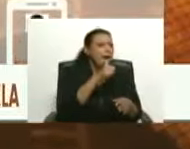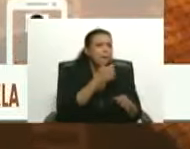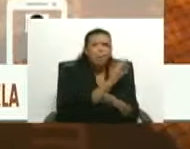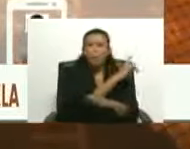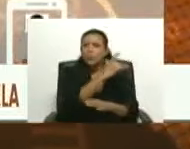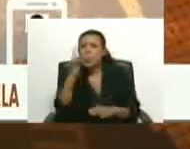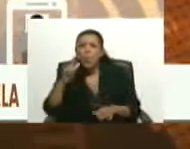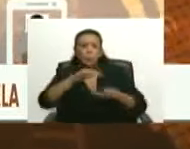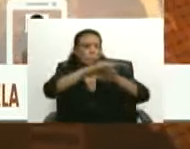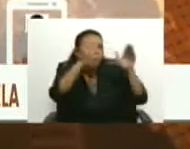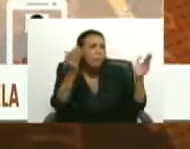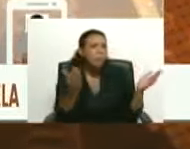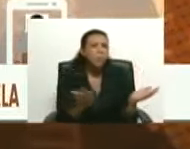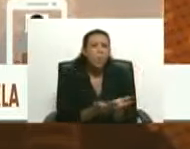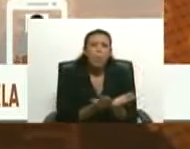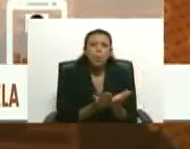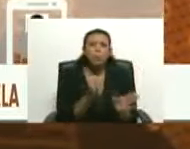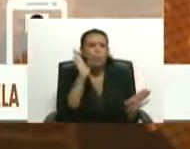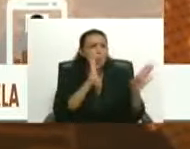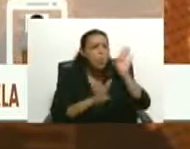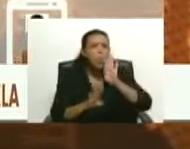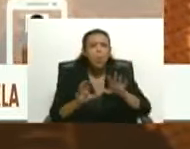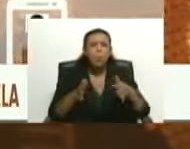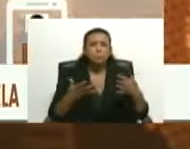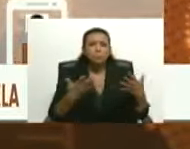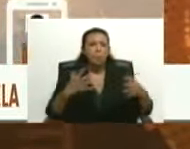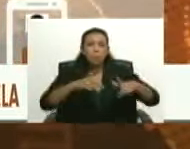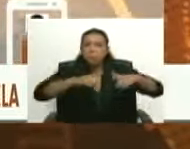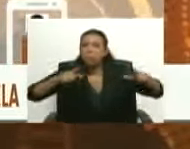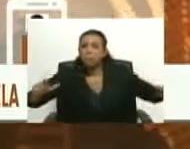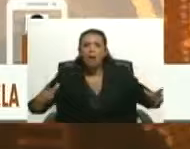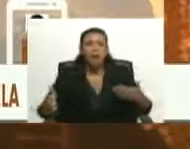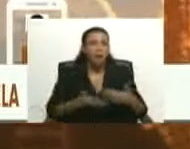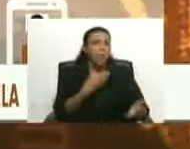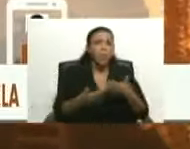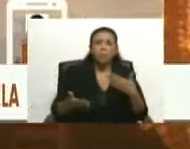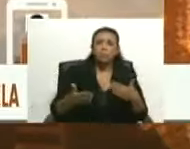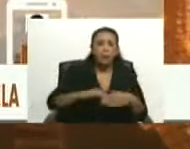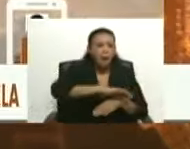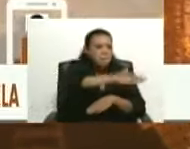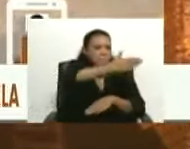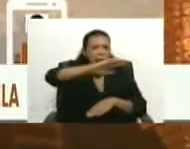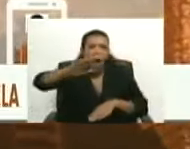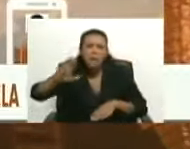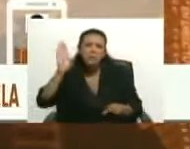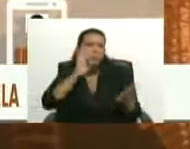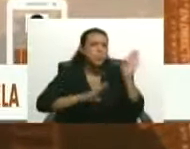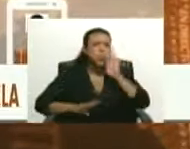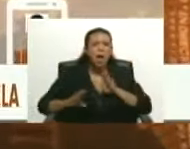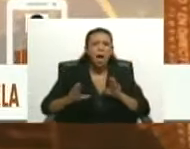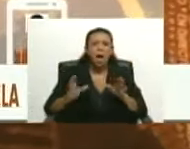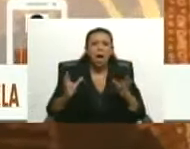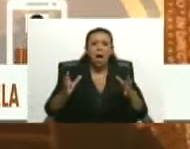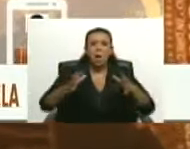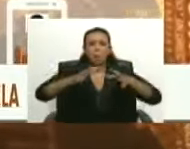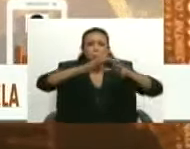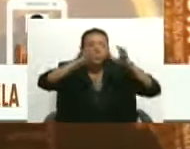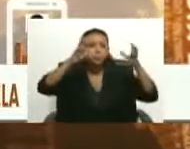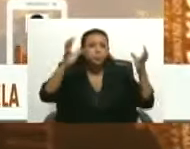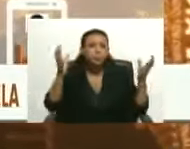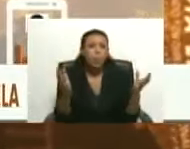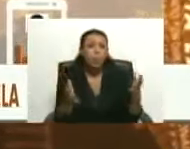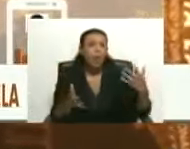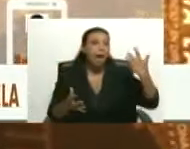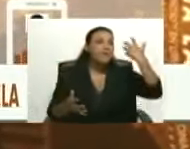no le importara el planeta, no le importaran los ríos, los lagos, no le importaran los mares. El calentamiento global que estamos